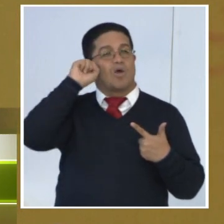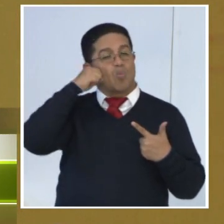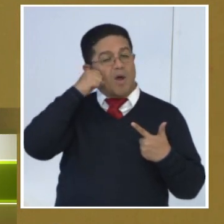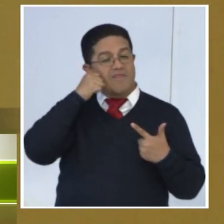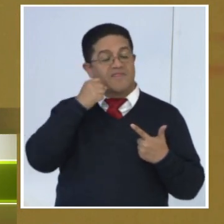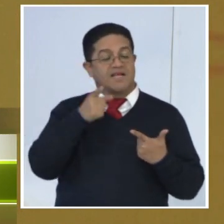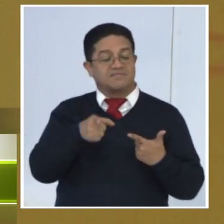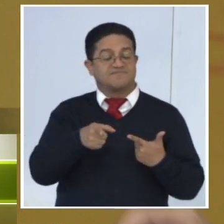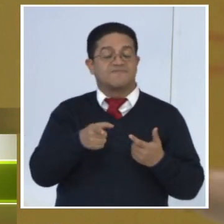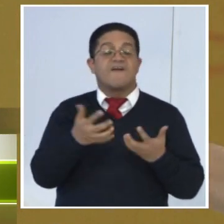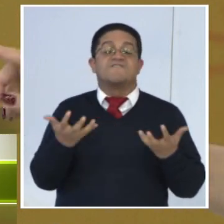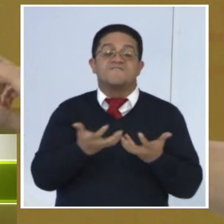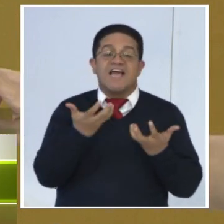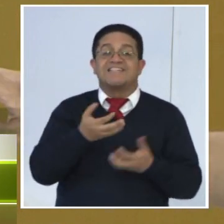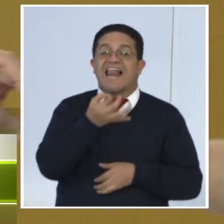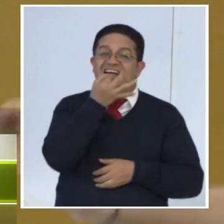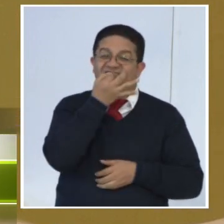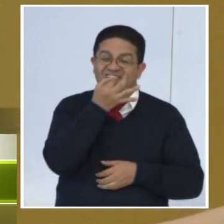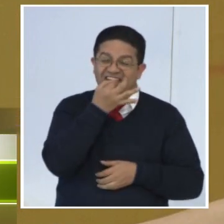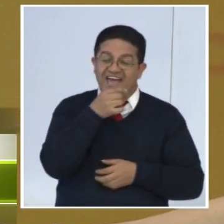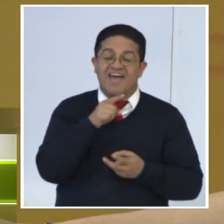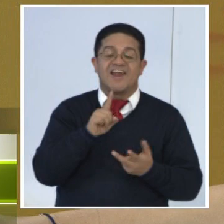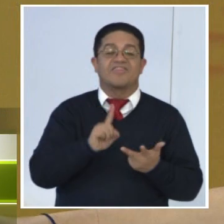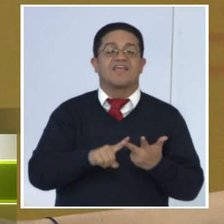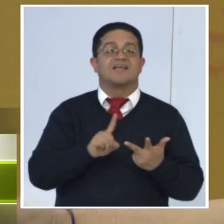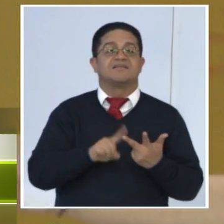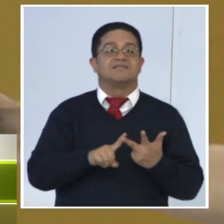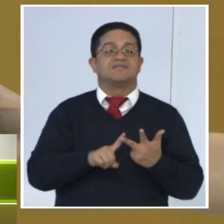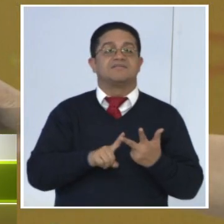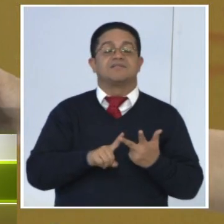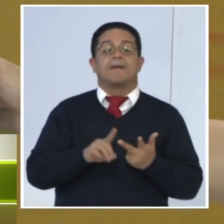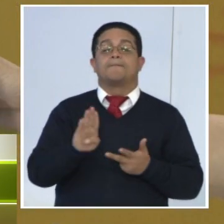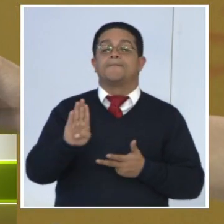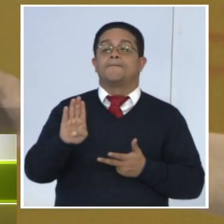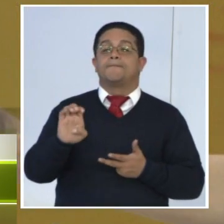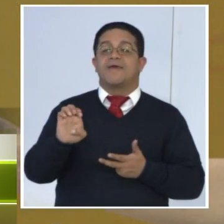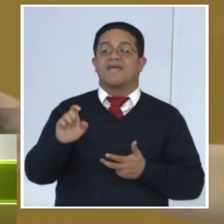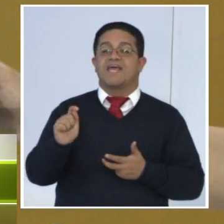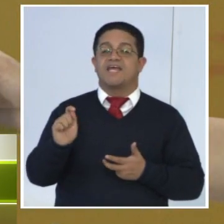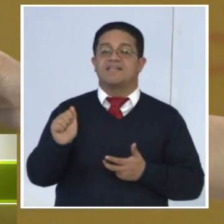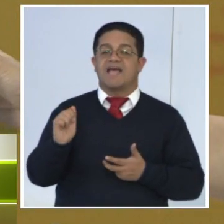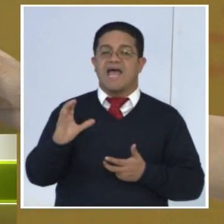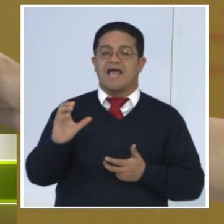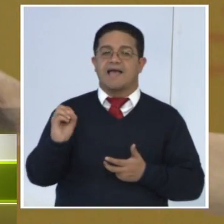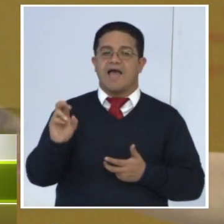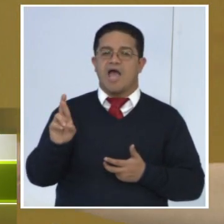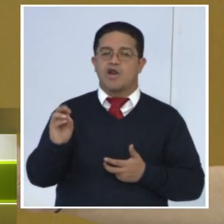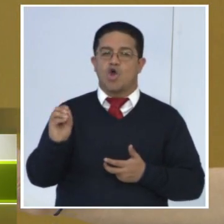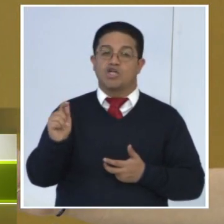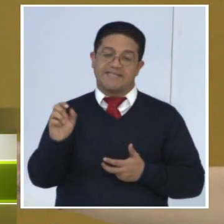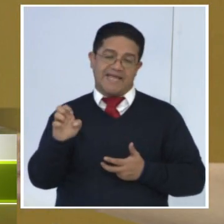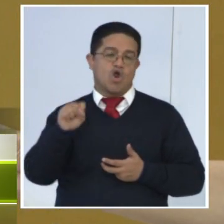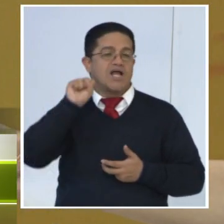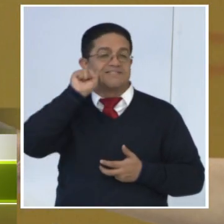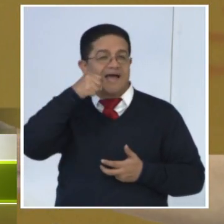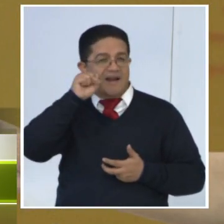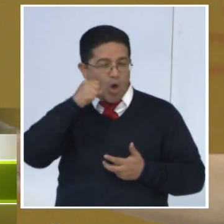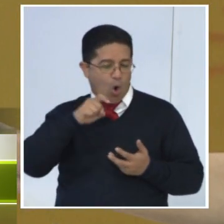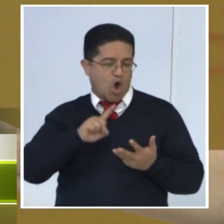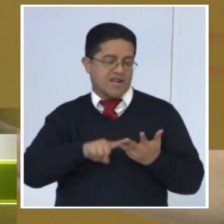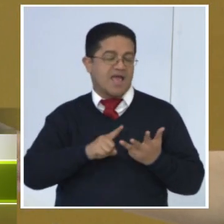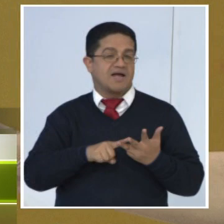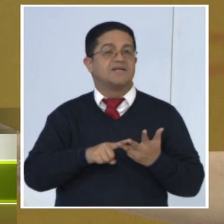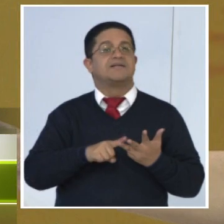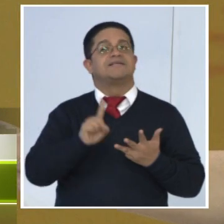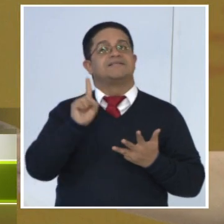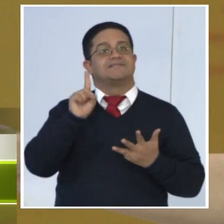Vegetales verdes, por supuesto, antioxidantes, los betacarotenos, etcétera. Por supuesto, la rutina de